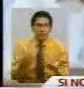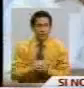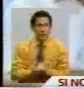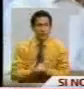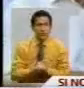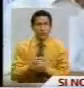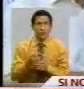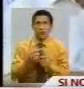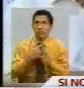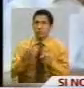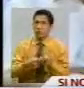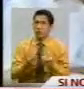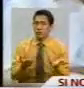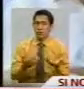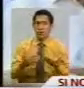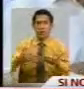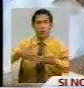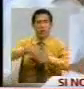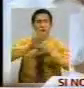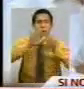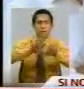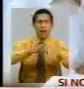¿Qué es la Comisión de Tránsito del